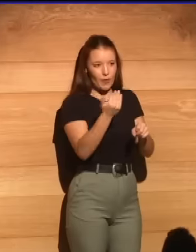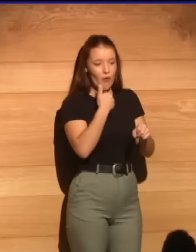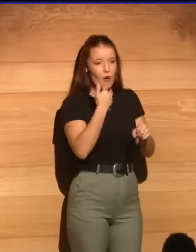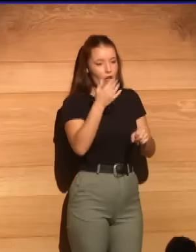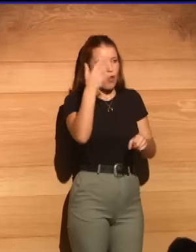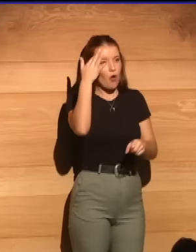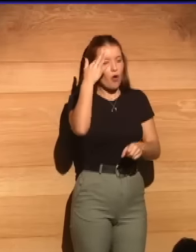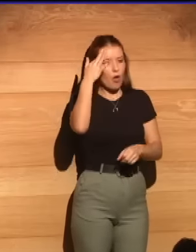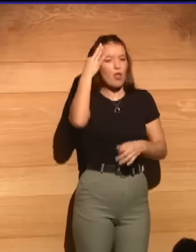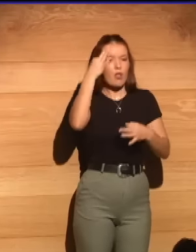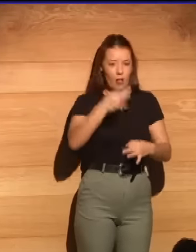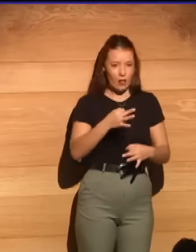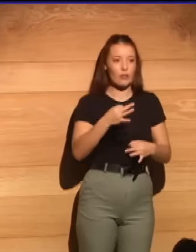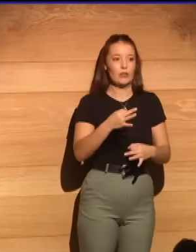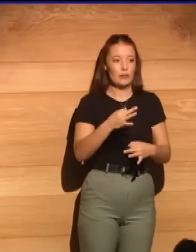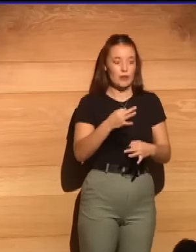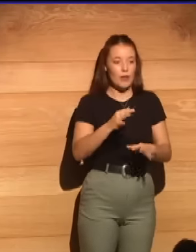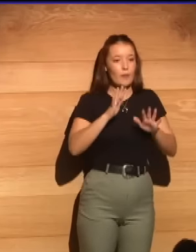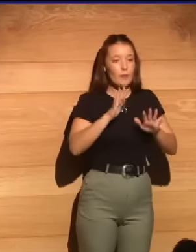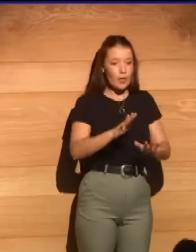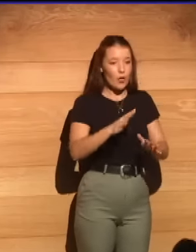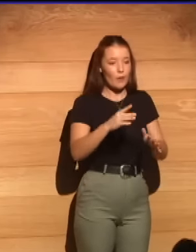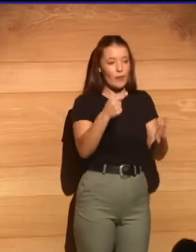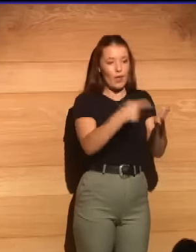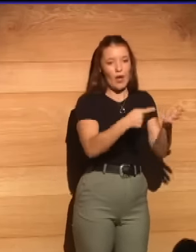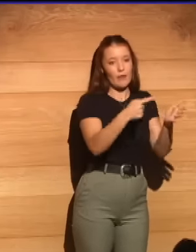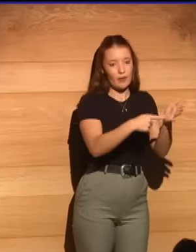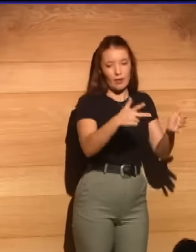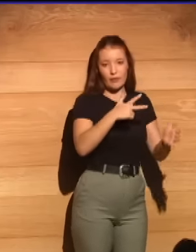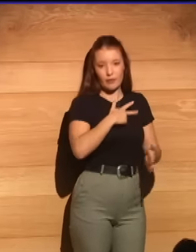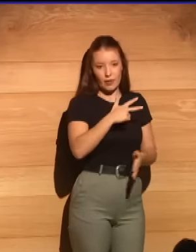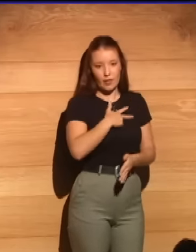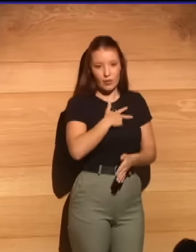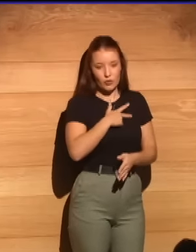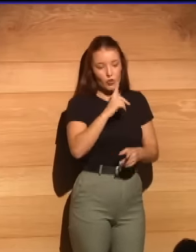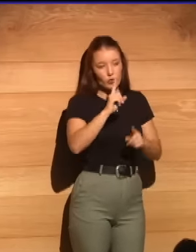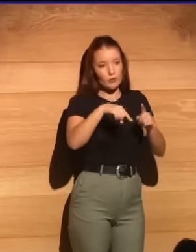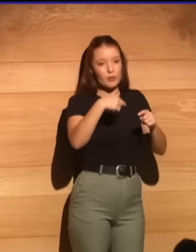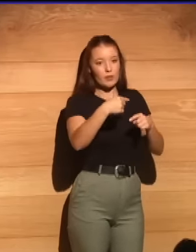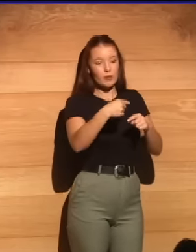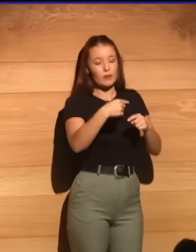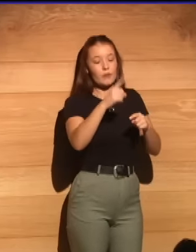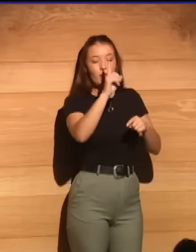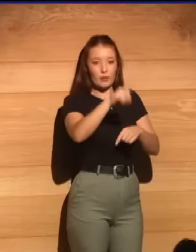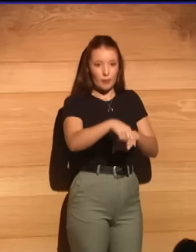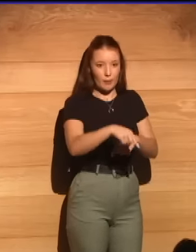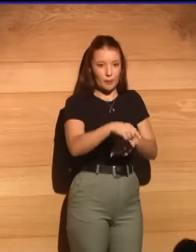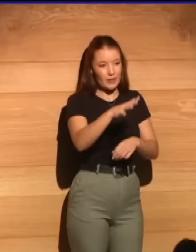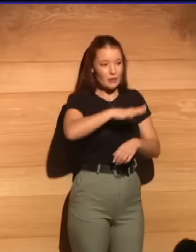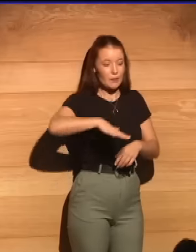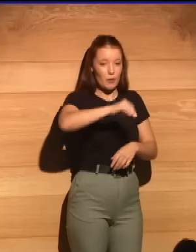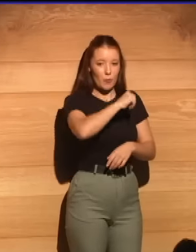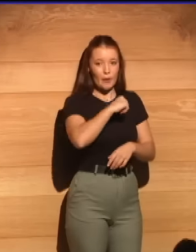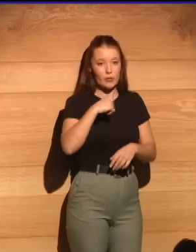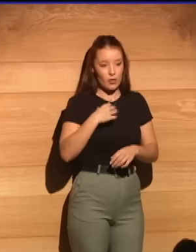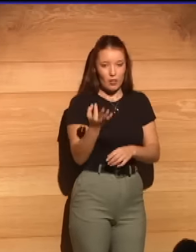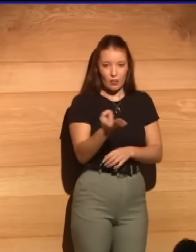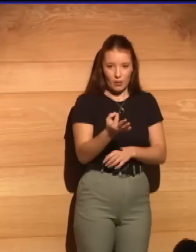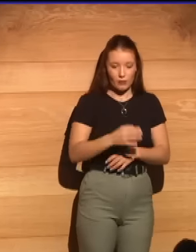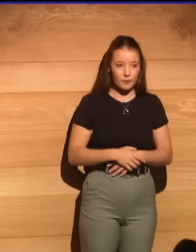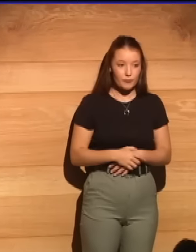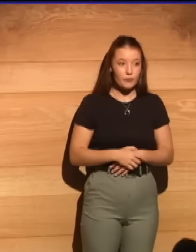y cuando garantizando, como te digo, derecho a desconexión y ese espacio personal. Sí que es verdad que, y además el teletrabajo ha